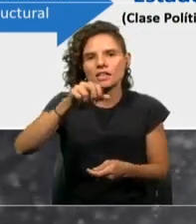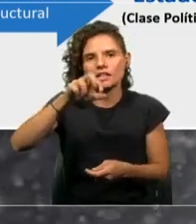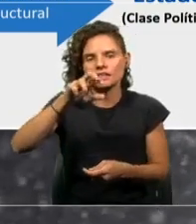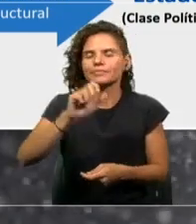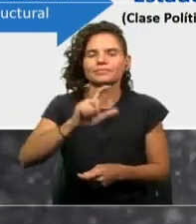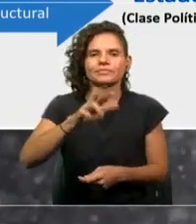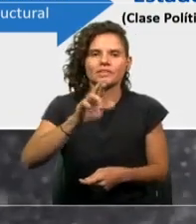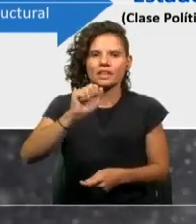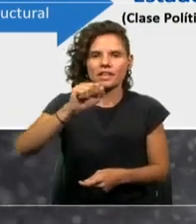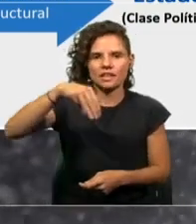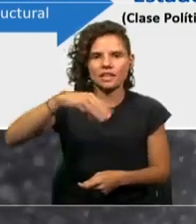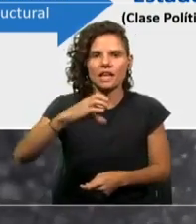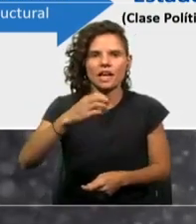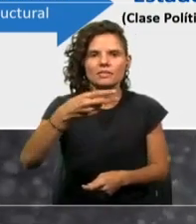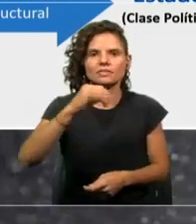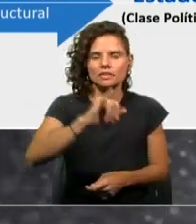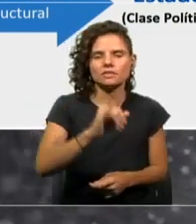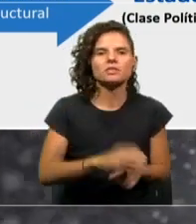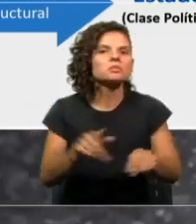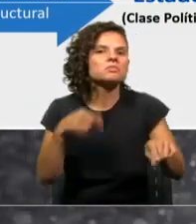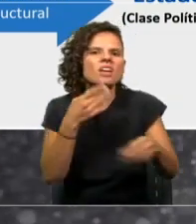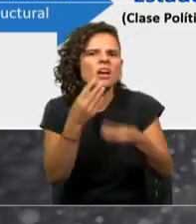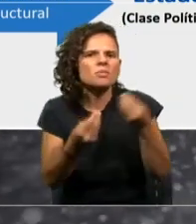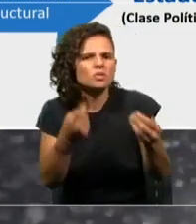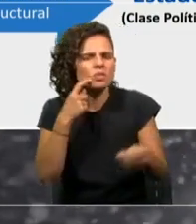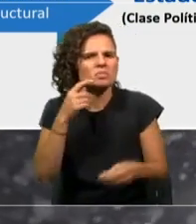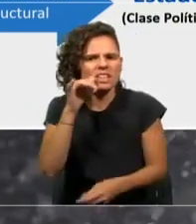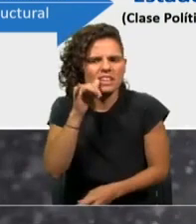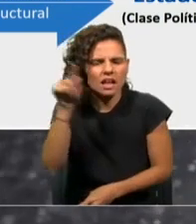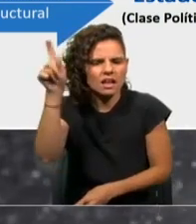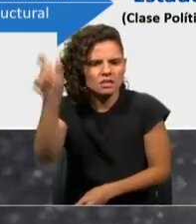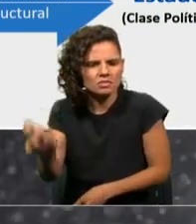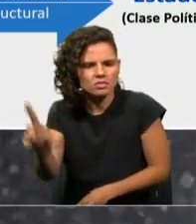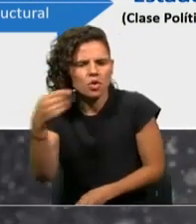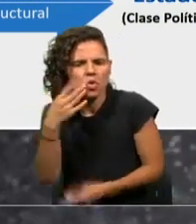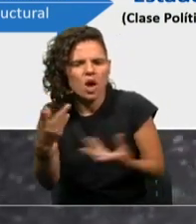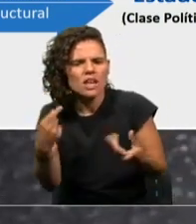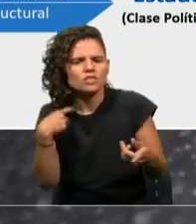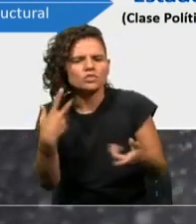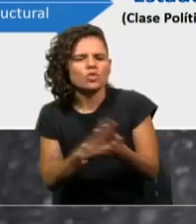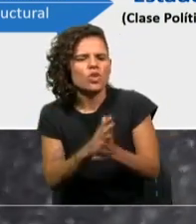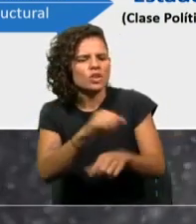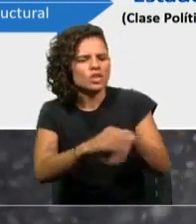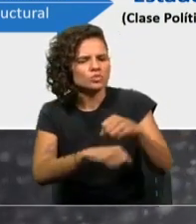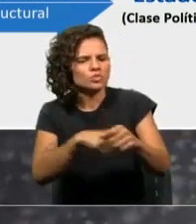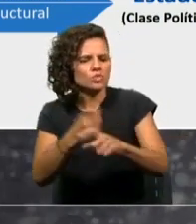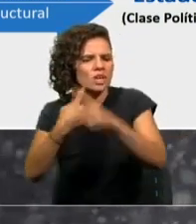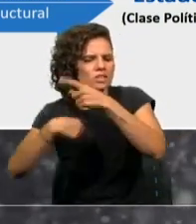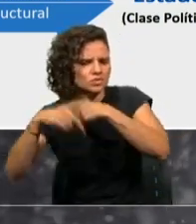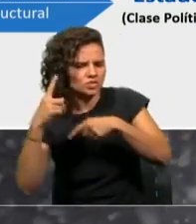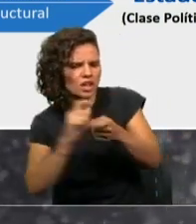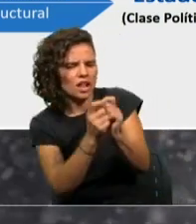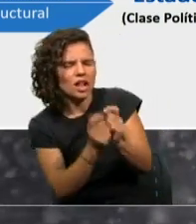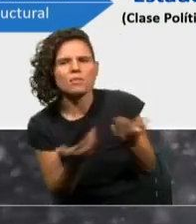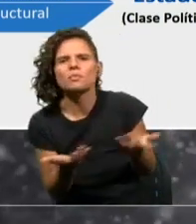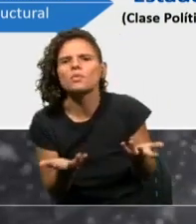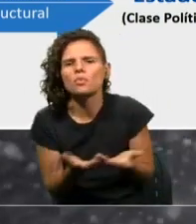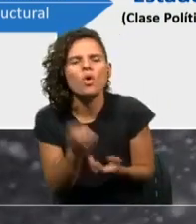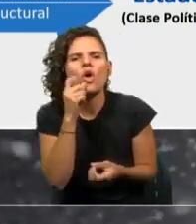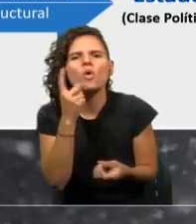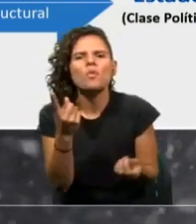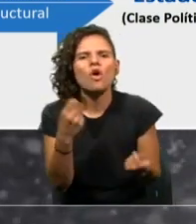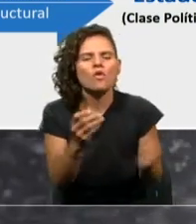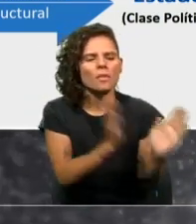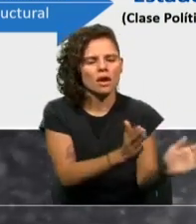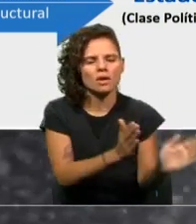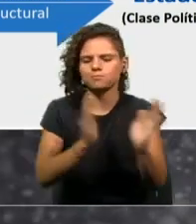dedicó a estudiar, bueno, cómo ha sido, ¿ya? Cómo ha ocurrido los grandes cambios estructurales en la historia. ¿Ya? ¿Cuáles son estos patrones en que han ocurrido